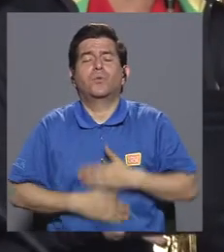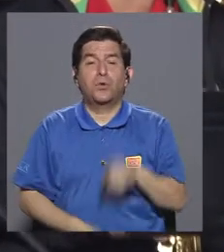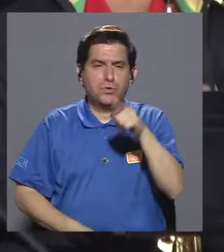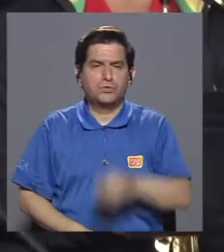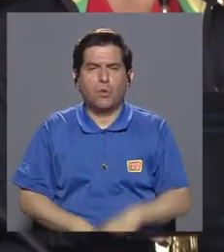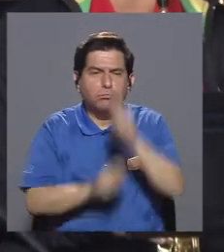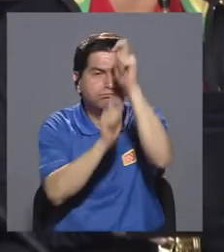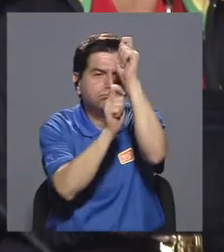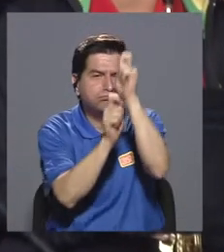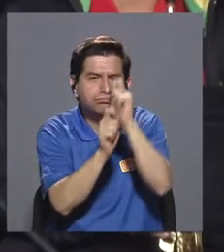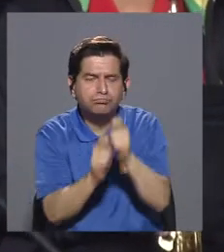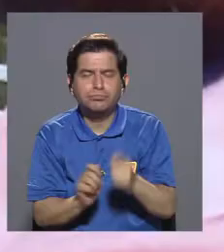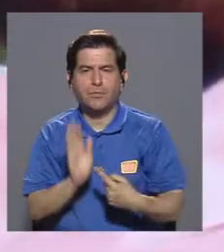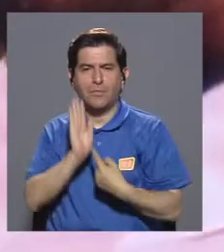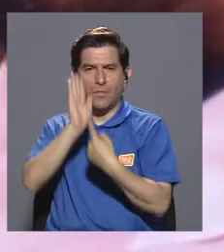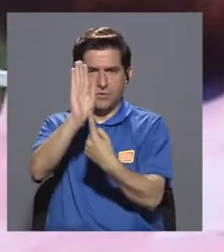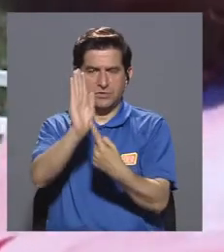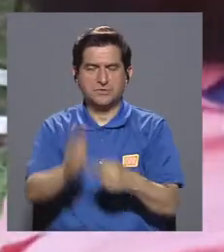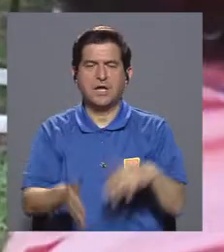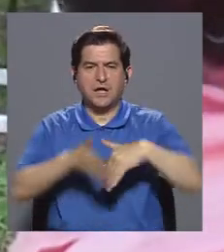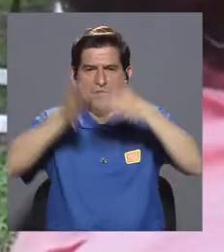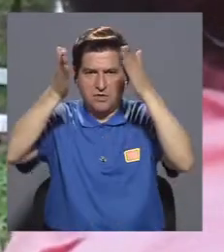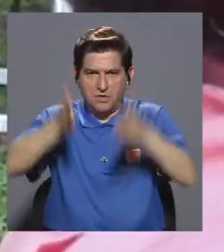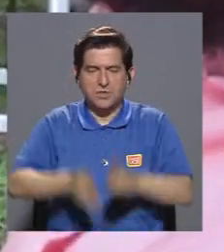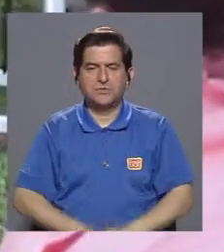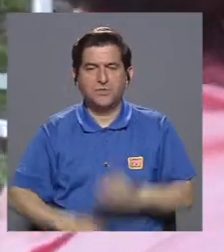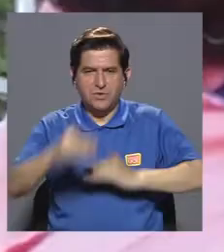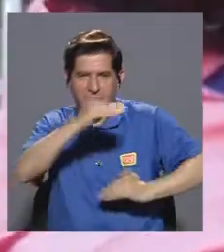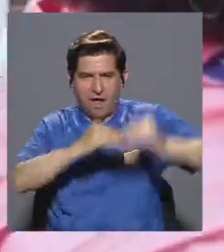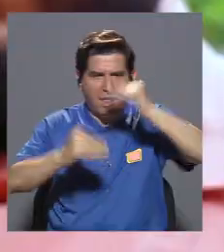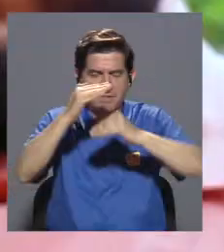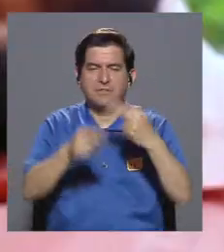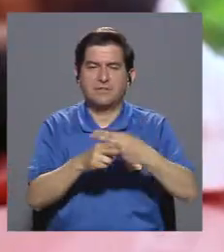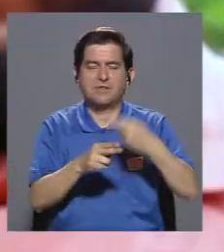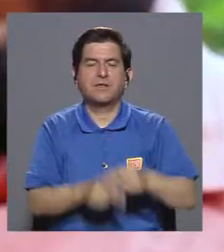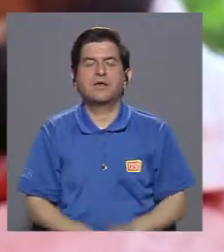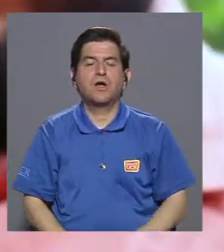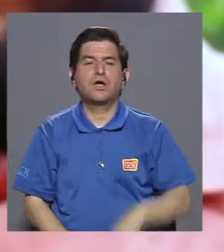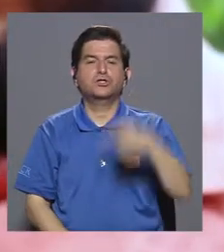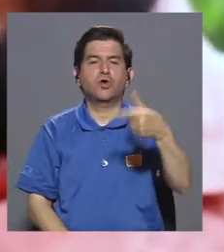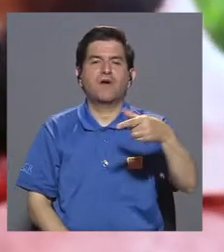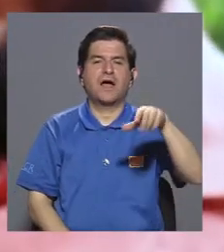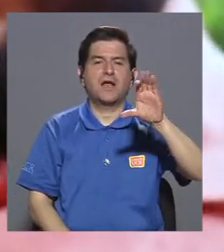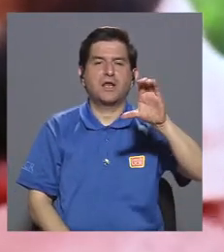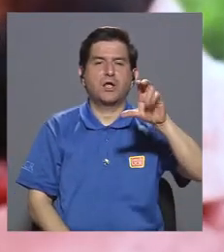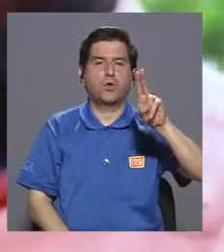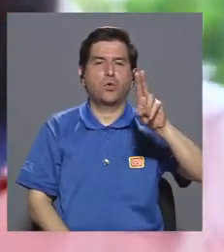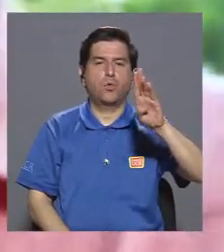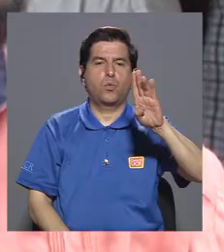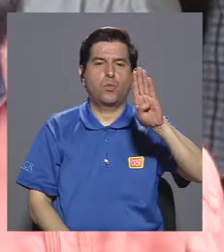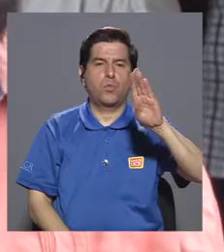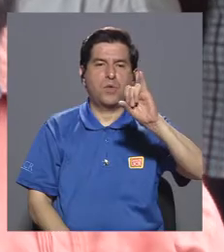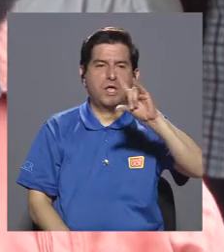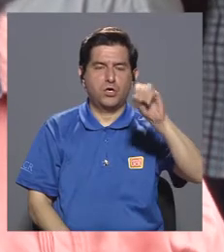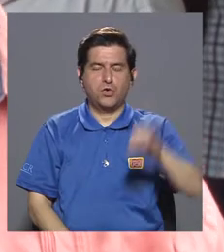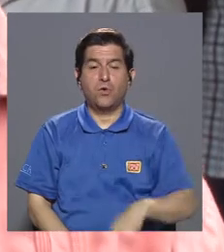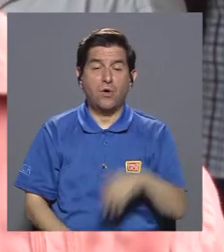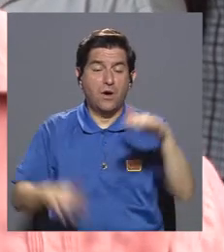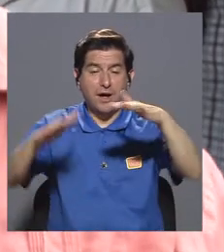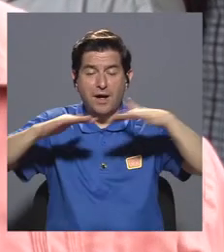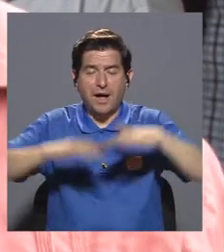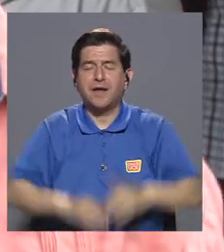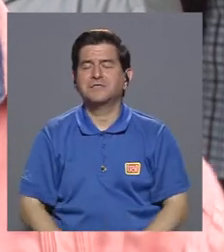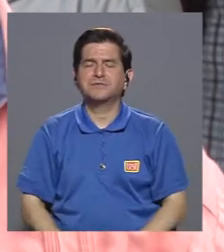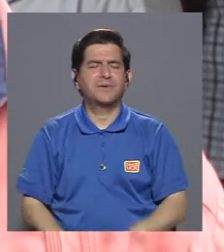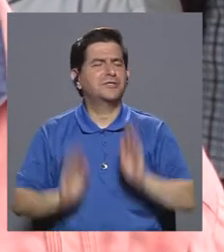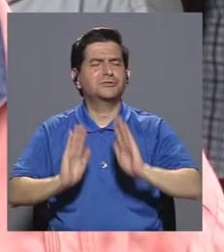con estas esculturas, expuestas por un estudiante de la facultad llamado Giovanni Cubillo. Este es un espacio maravilloso,